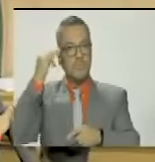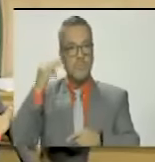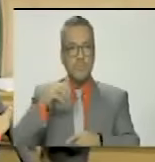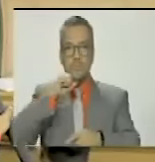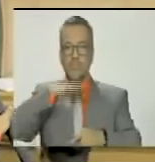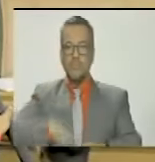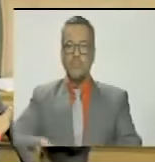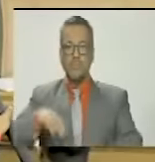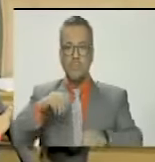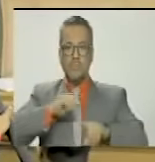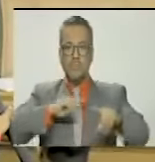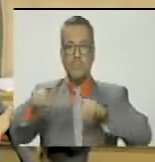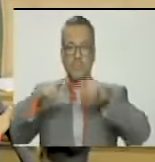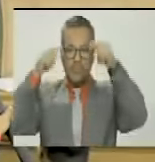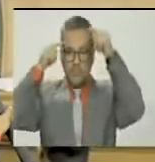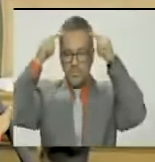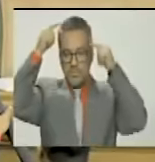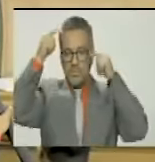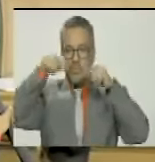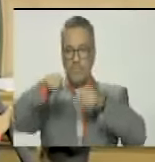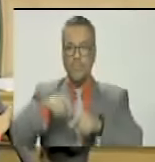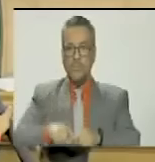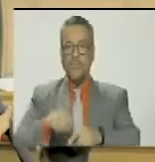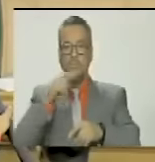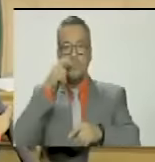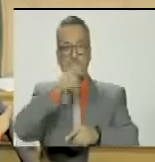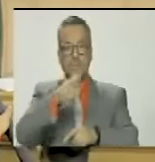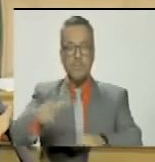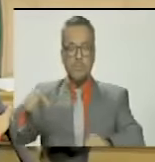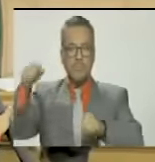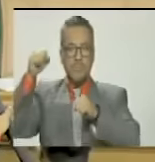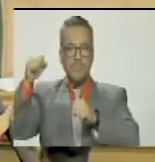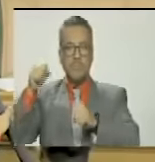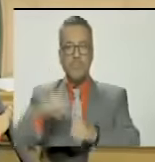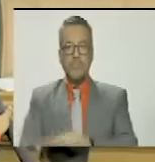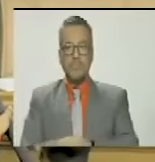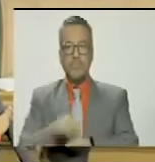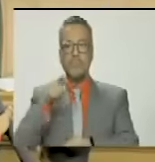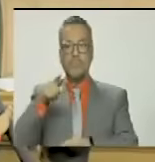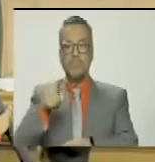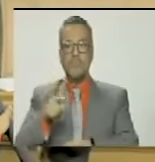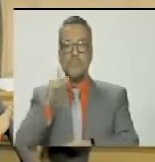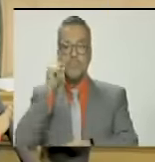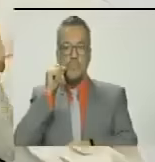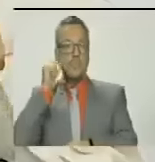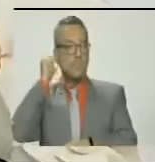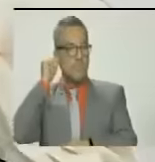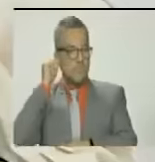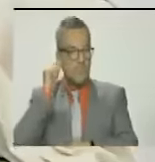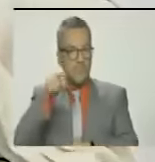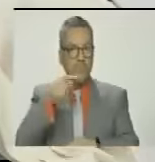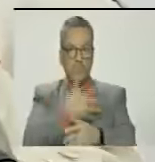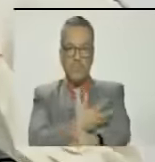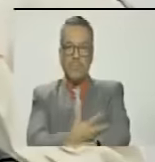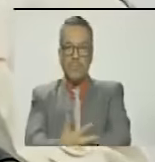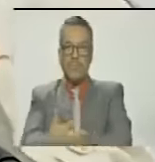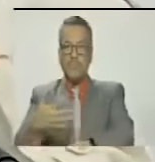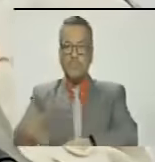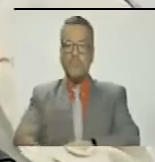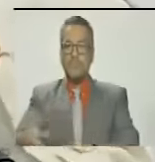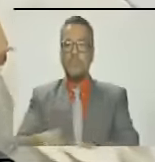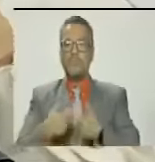nuestro comandante supremo, Hugo Chávez, por el bravo pueblo de Venezuela, por los hombres y mujeres que derramaron su